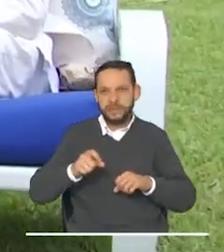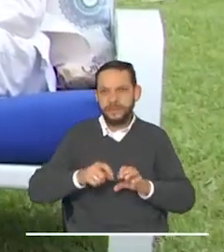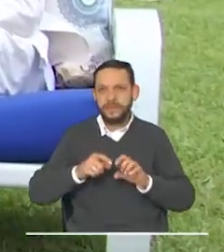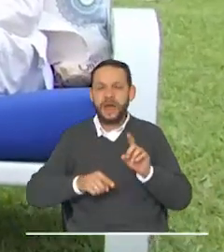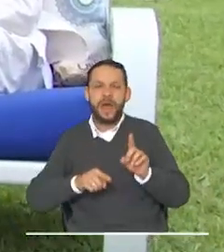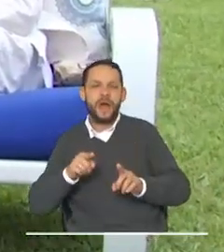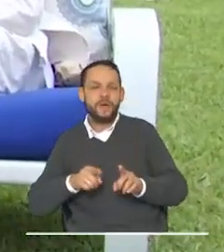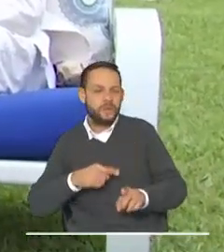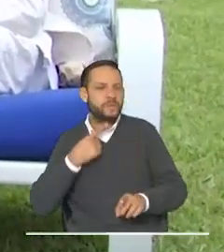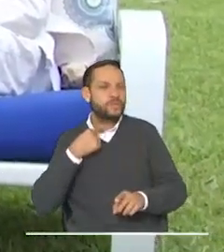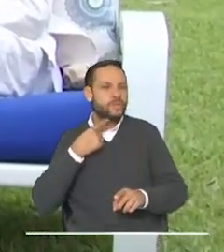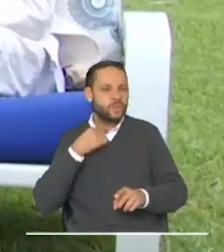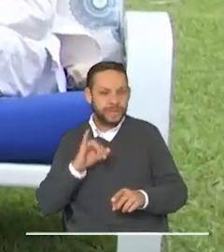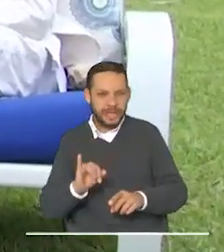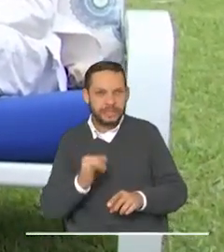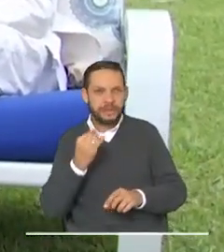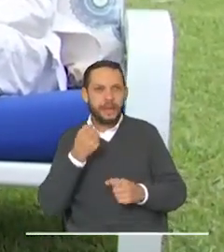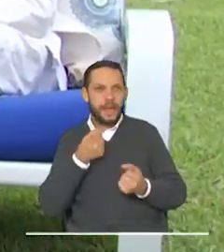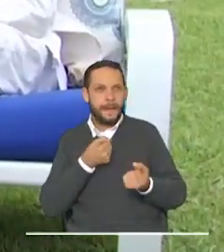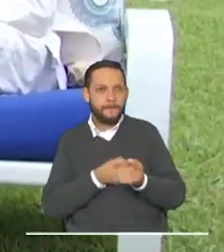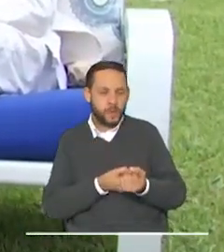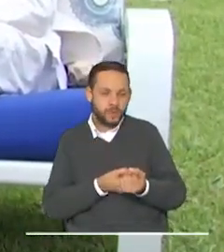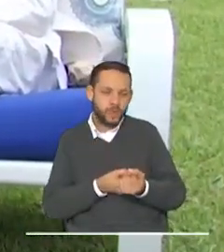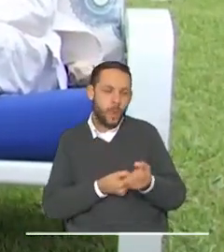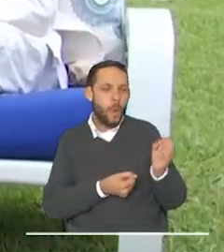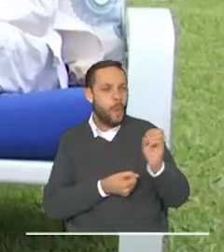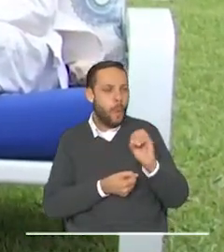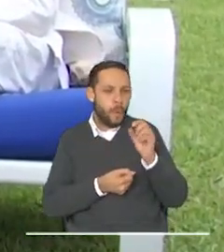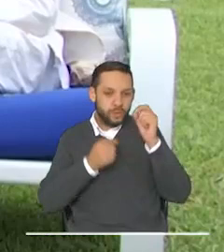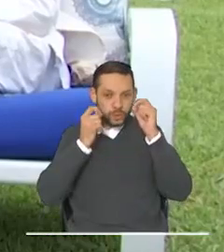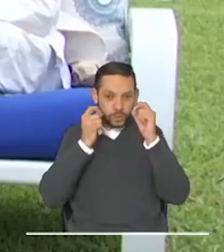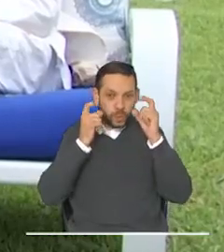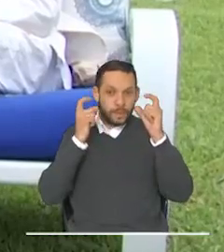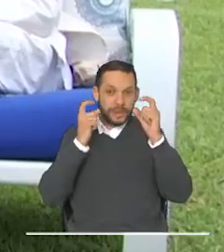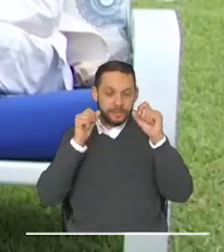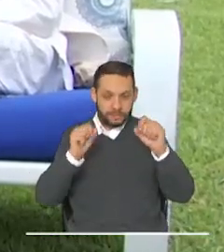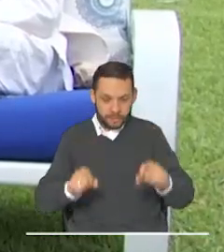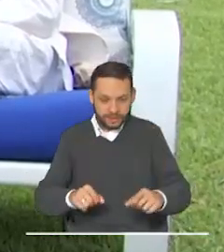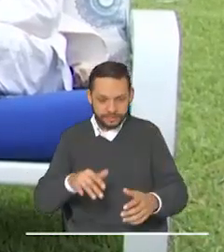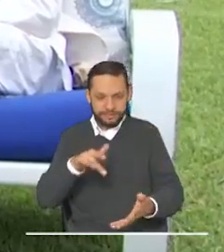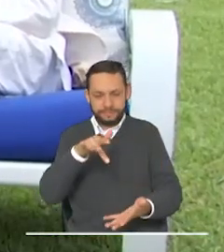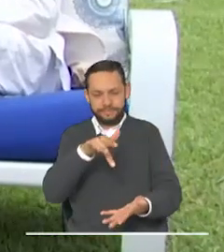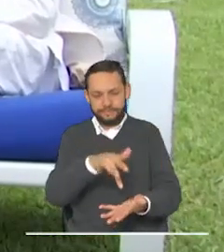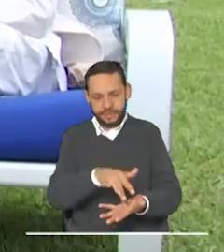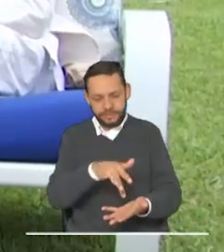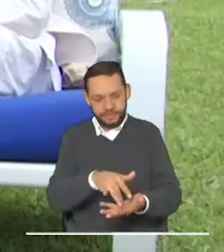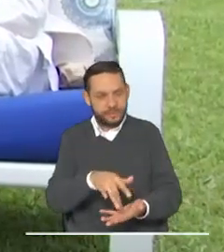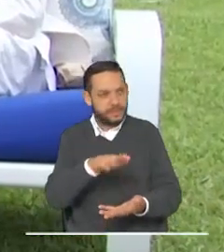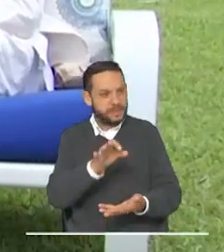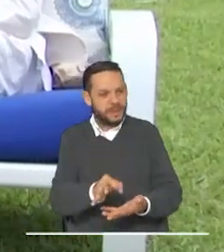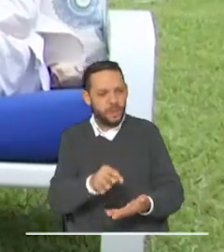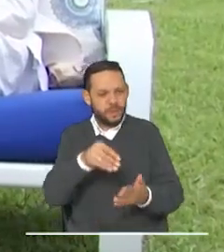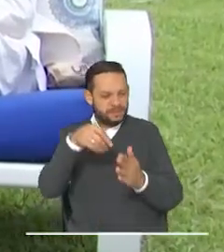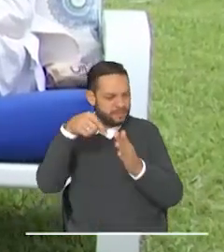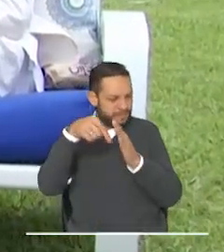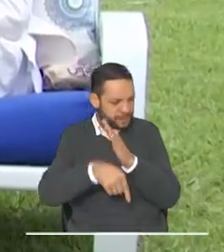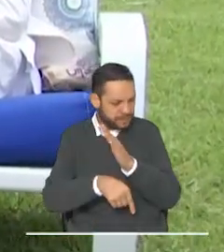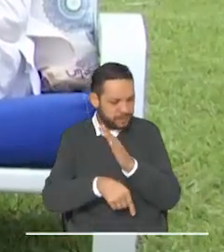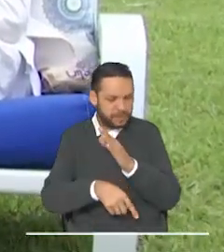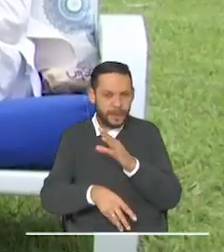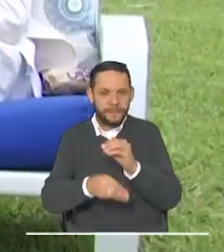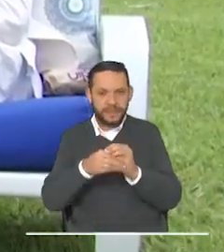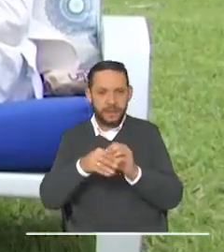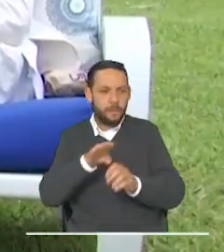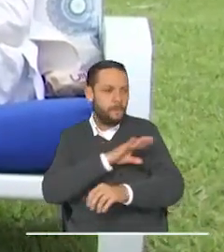queden con nosotros para que sorprendan y que le permitan a los asistentes a ahondar ahondar en la capacidad de